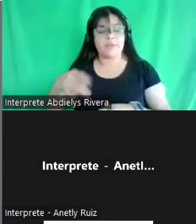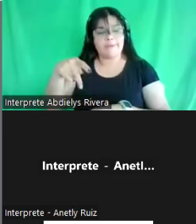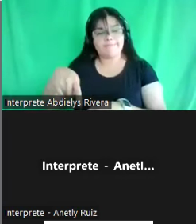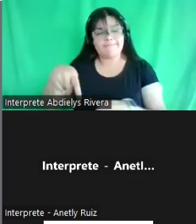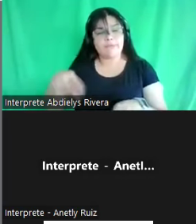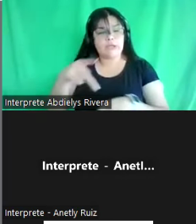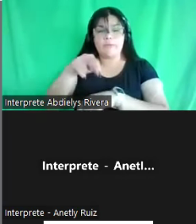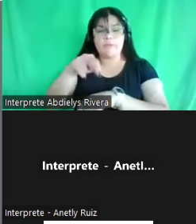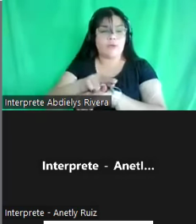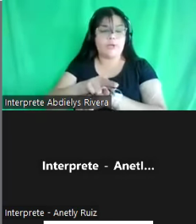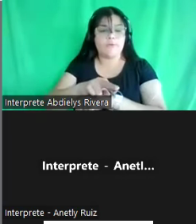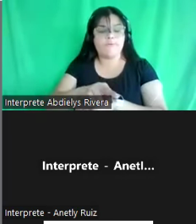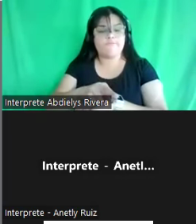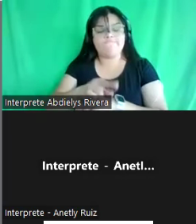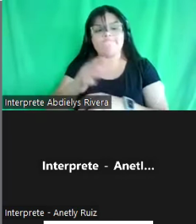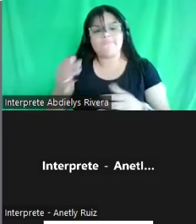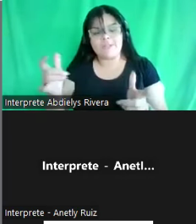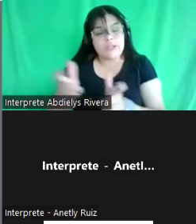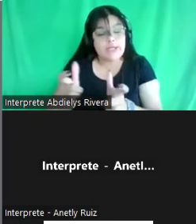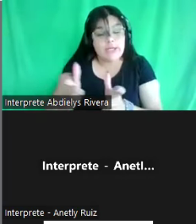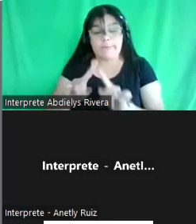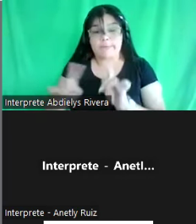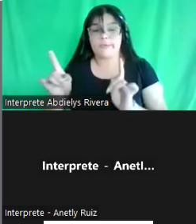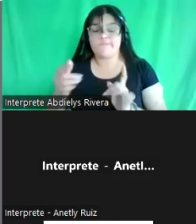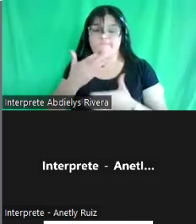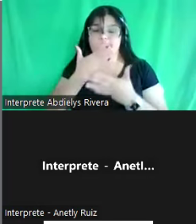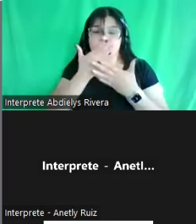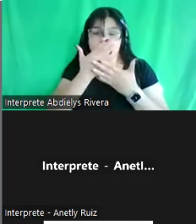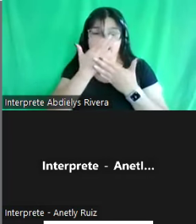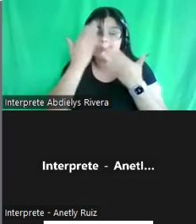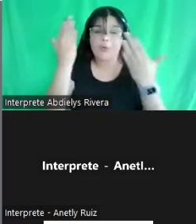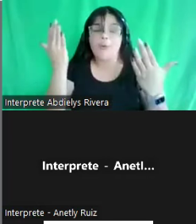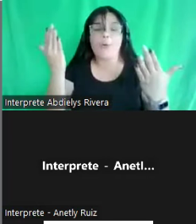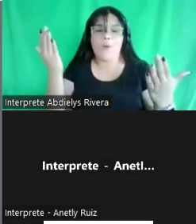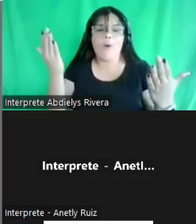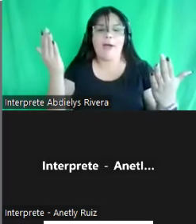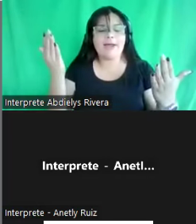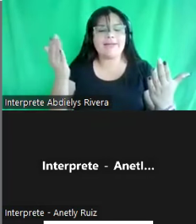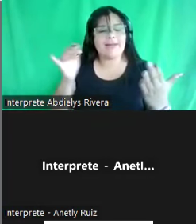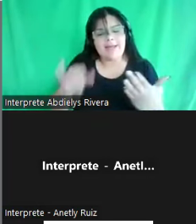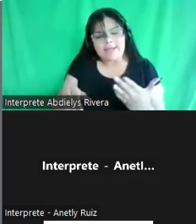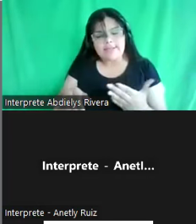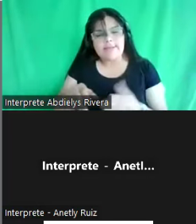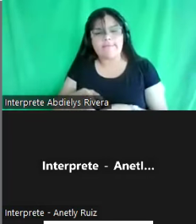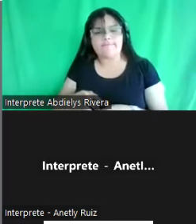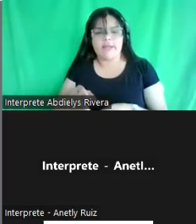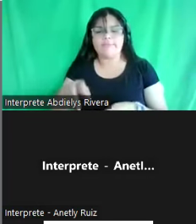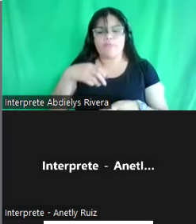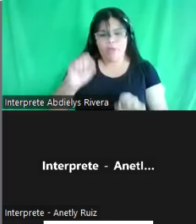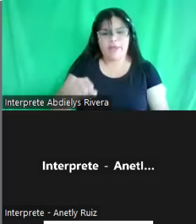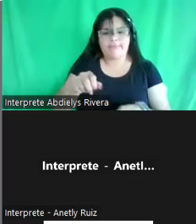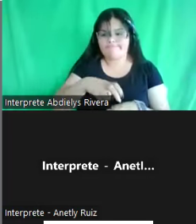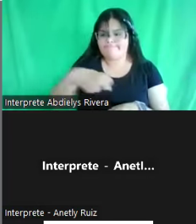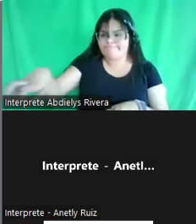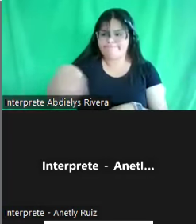no necesariamente se cuenta con las facilidades de una transportación colectiva. Así que mañana es un buen